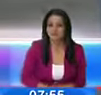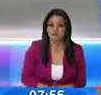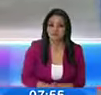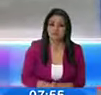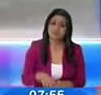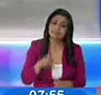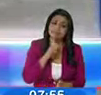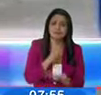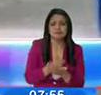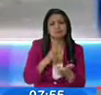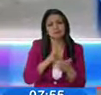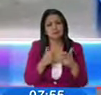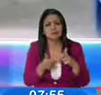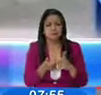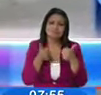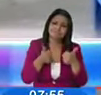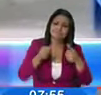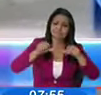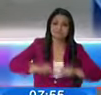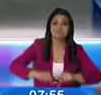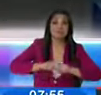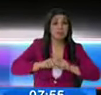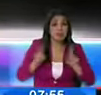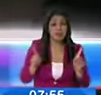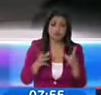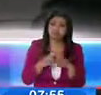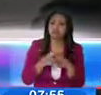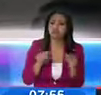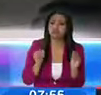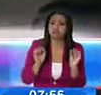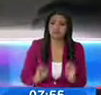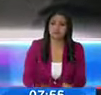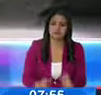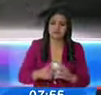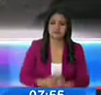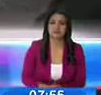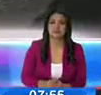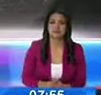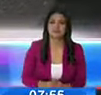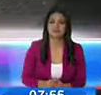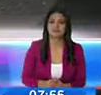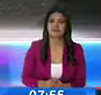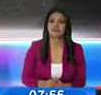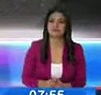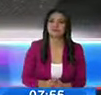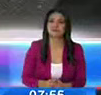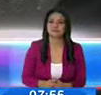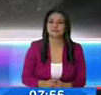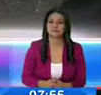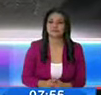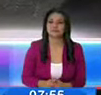altos y bajos, pero todos superables. Una linda Ñatita y en mi